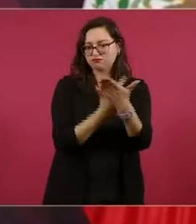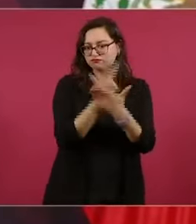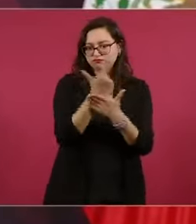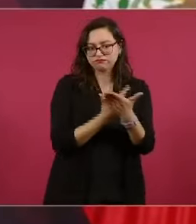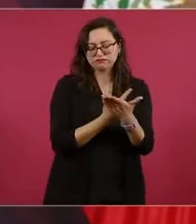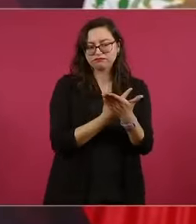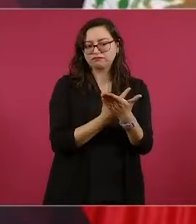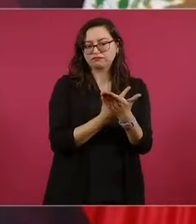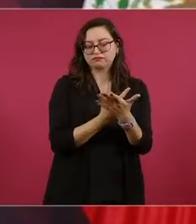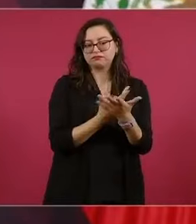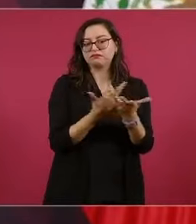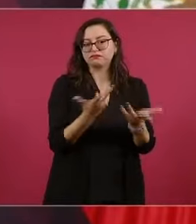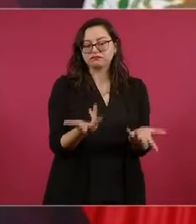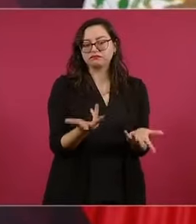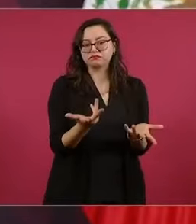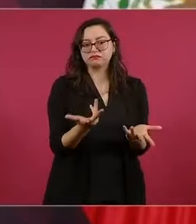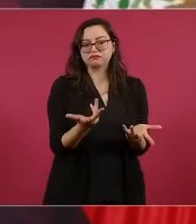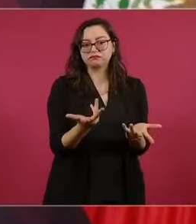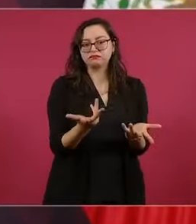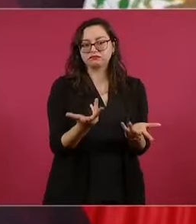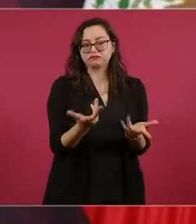El Wall Street Journal y el Financial Times.